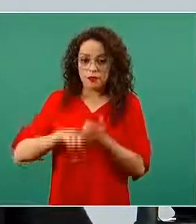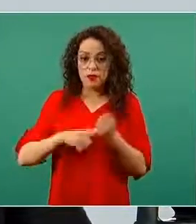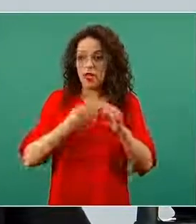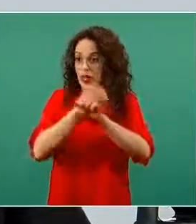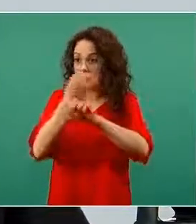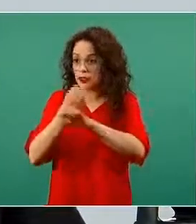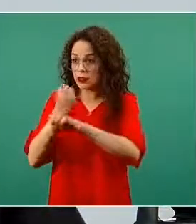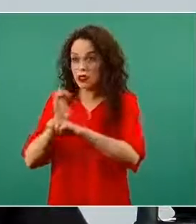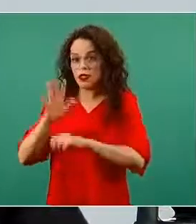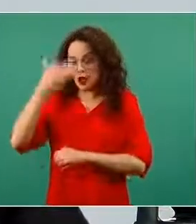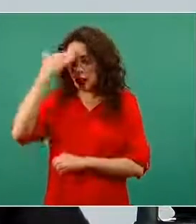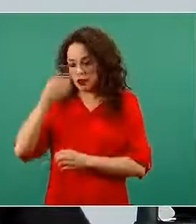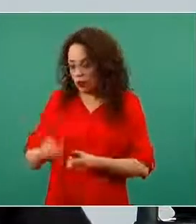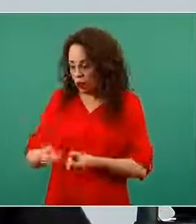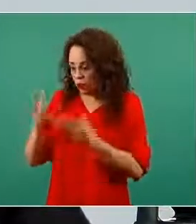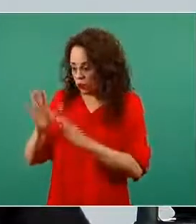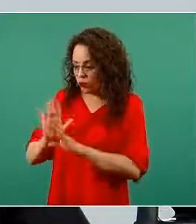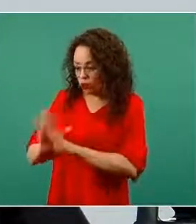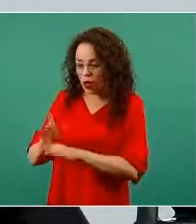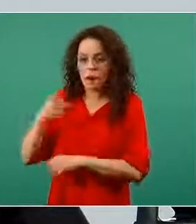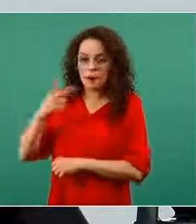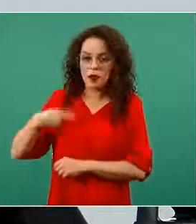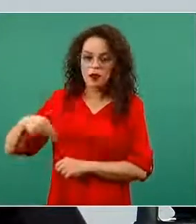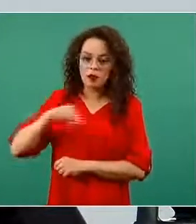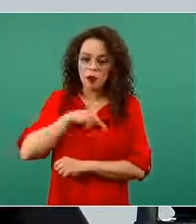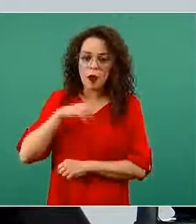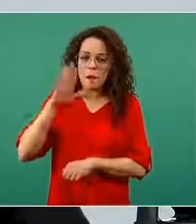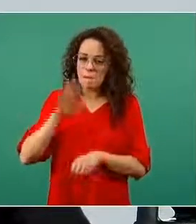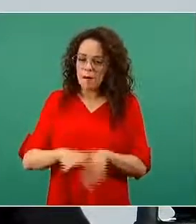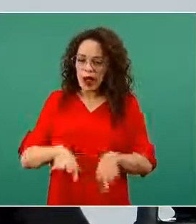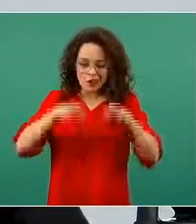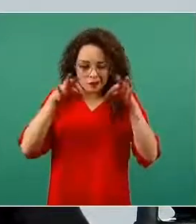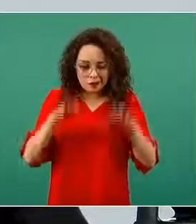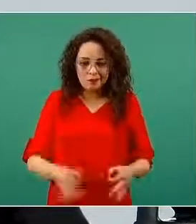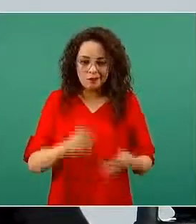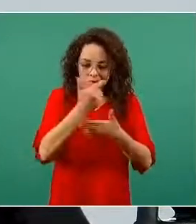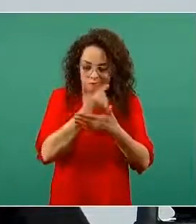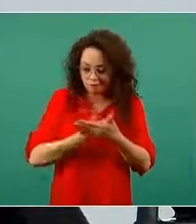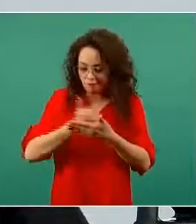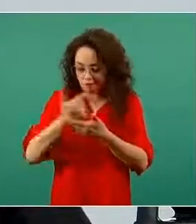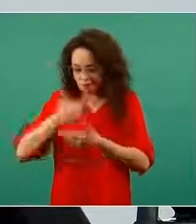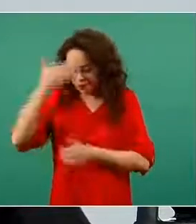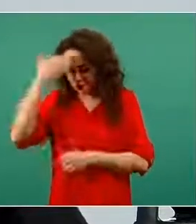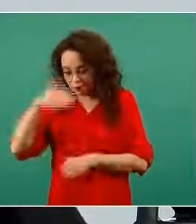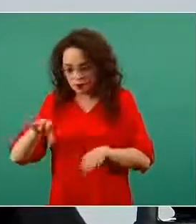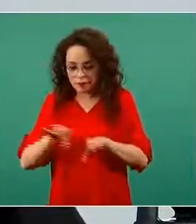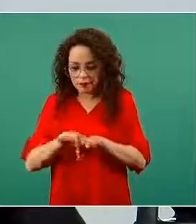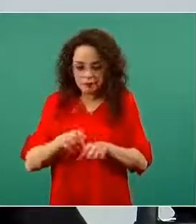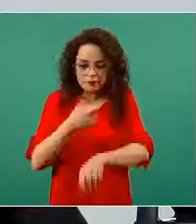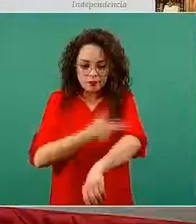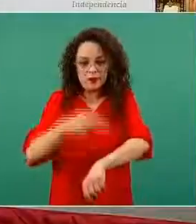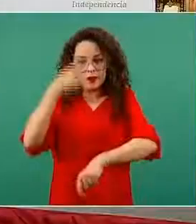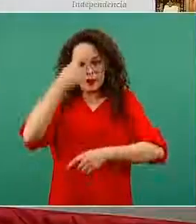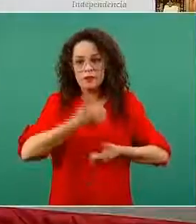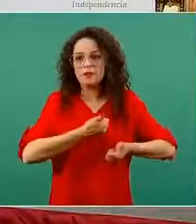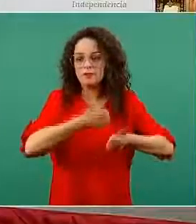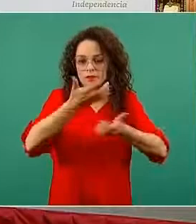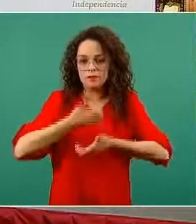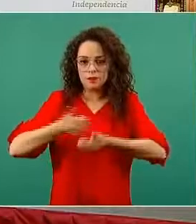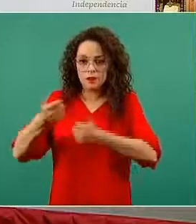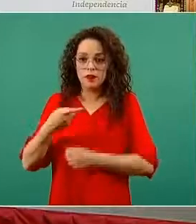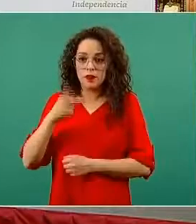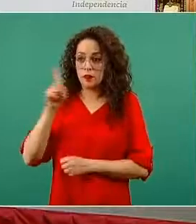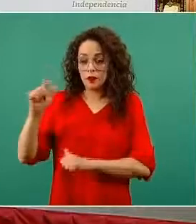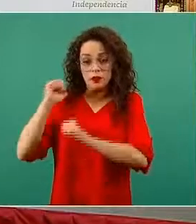estatal, nos permite a nosotros hacer una logística más fina. Sin embargo, las entidades federativas tomarán esta